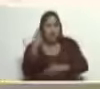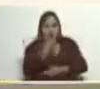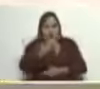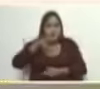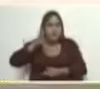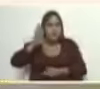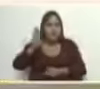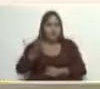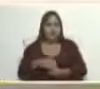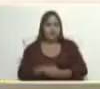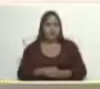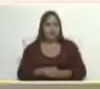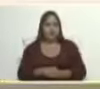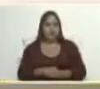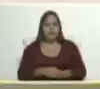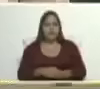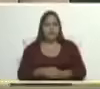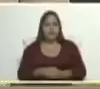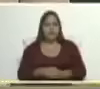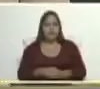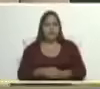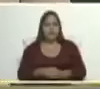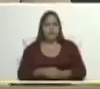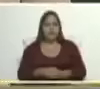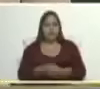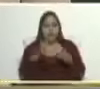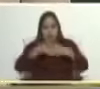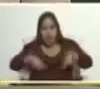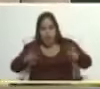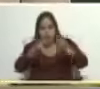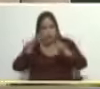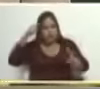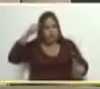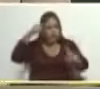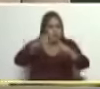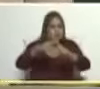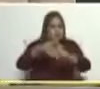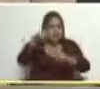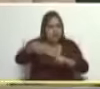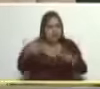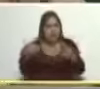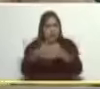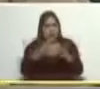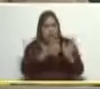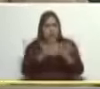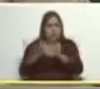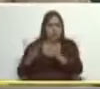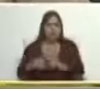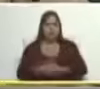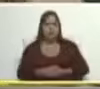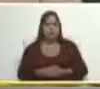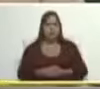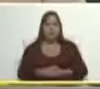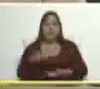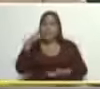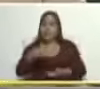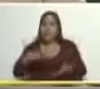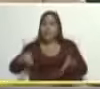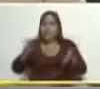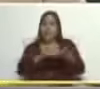comprometido en los principios centrales de la organización. Por eso es que tenemos que